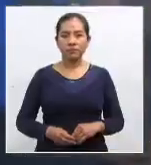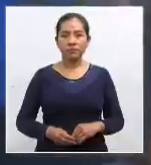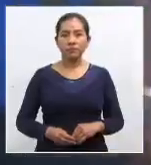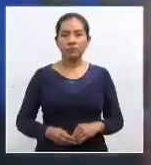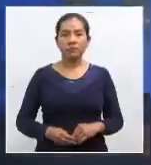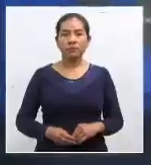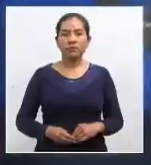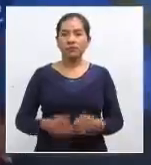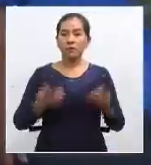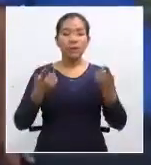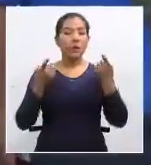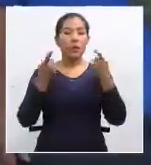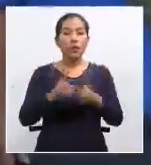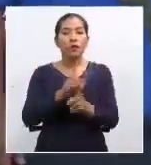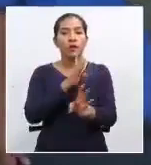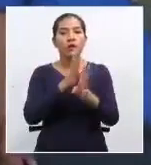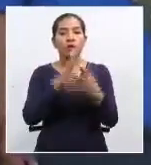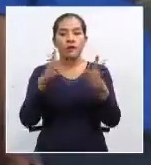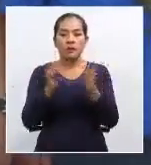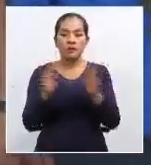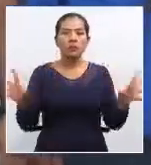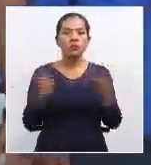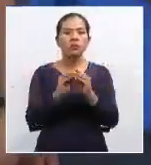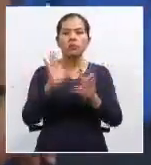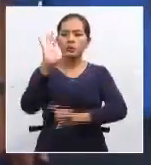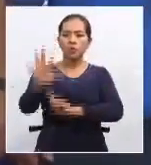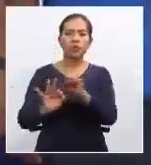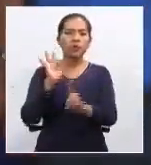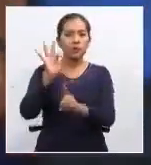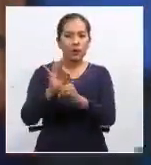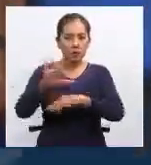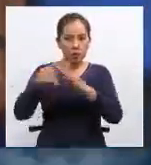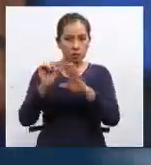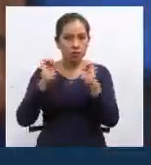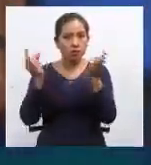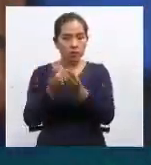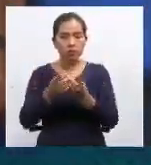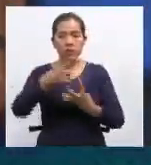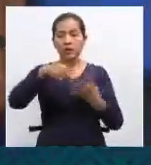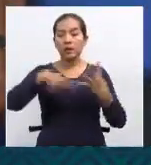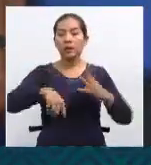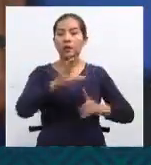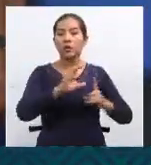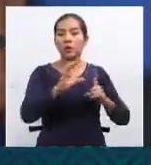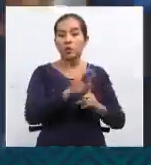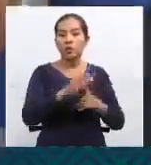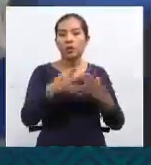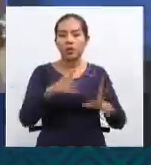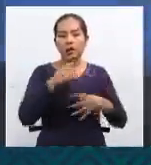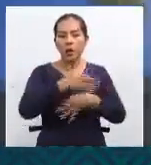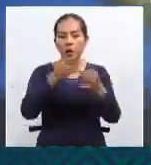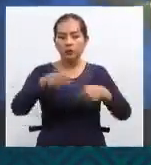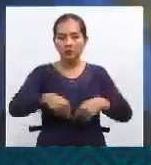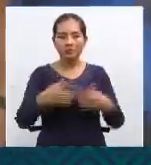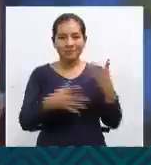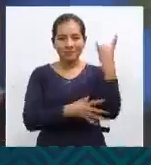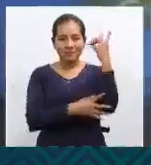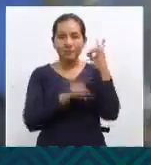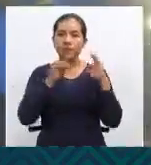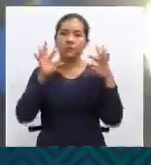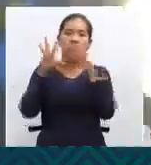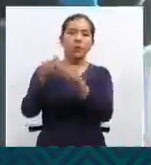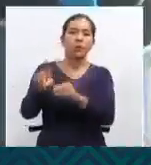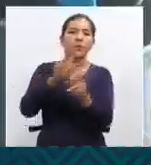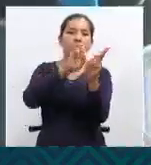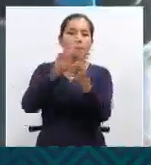Durante su intervención en el acto del segundo ampliado de la Confederación Sindical de Comunidades Interculturales Originarias de Bolivia, que se realizó en